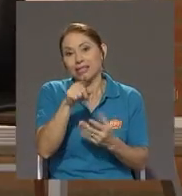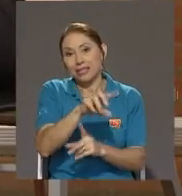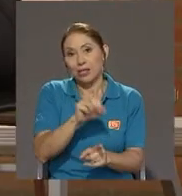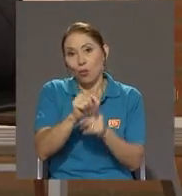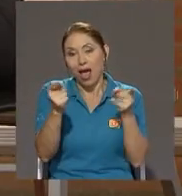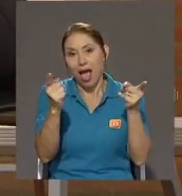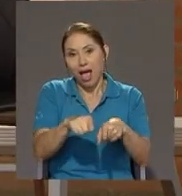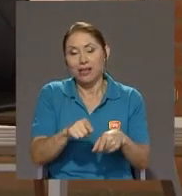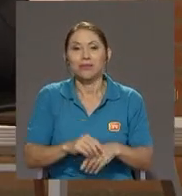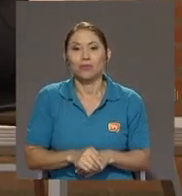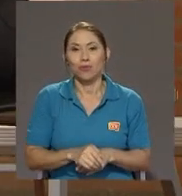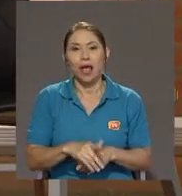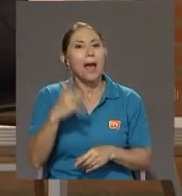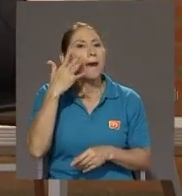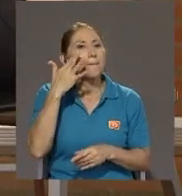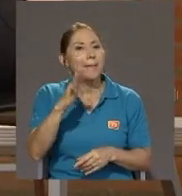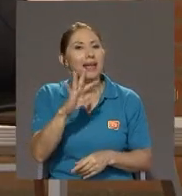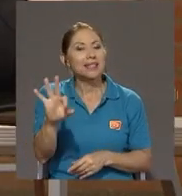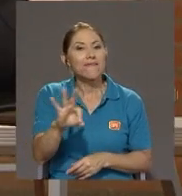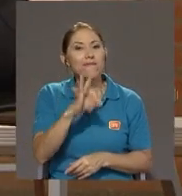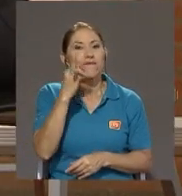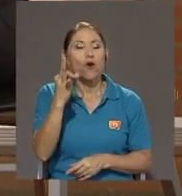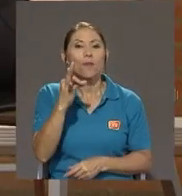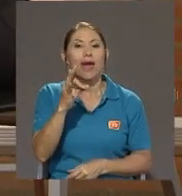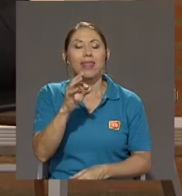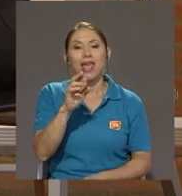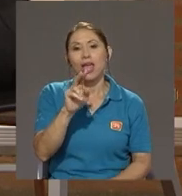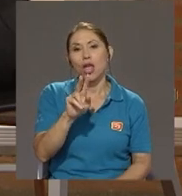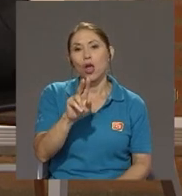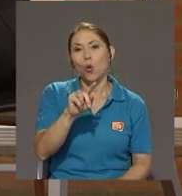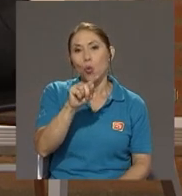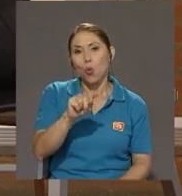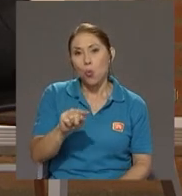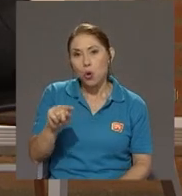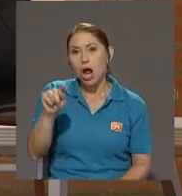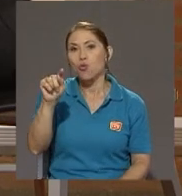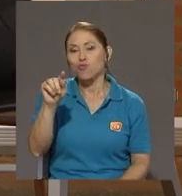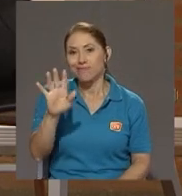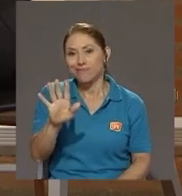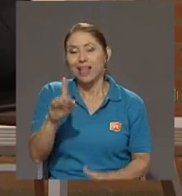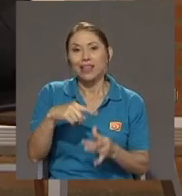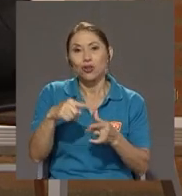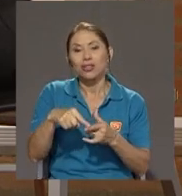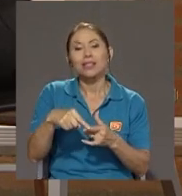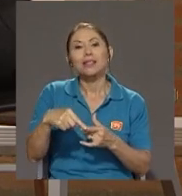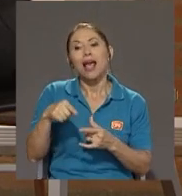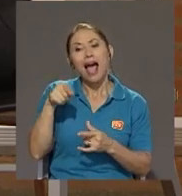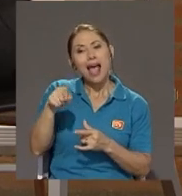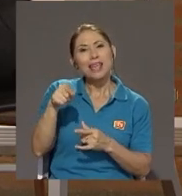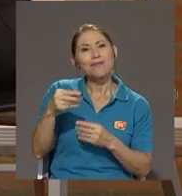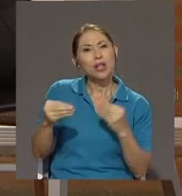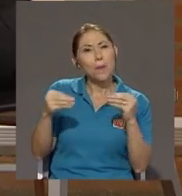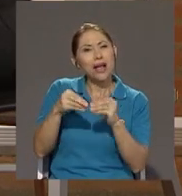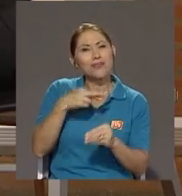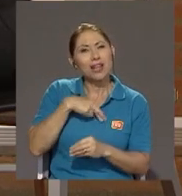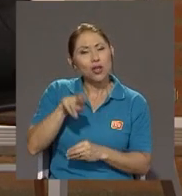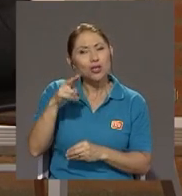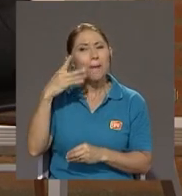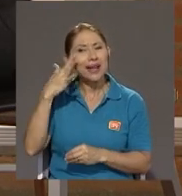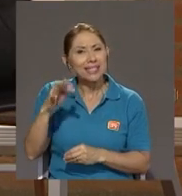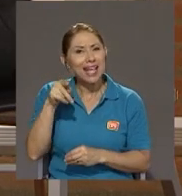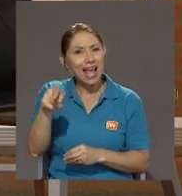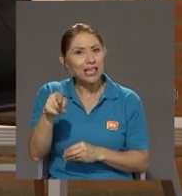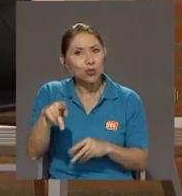Y ahí también la no religiosidad también es determinante para saber si una persona se va a reproducir o no, pero no para